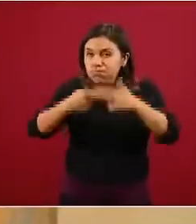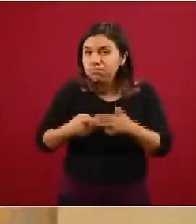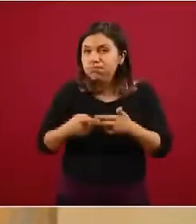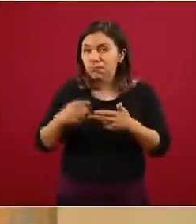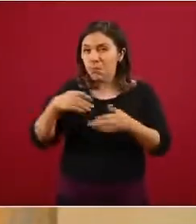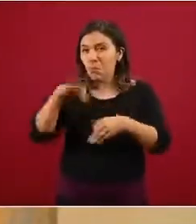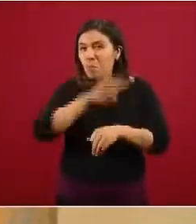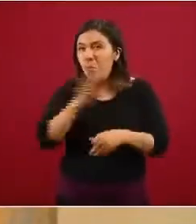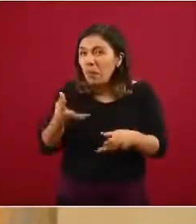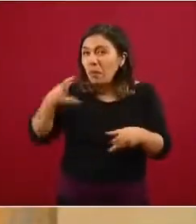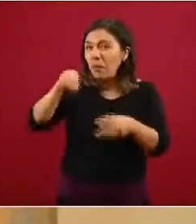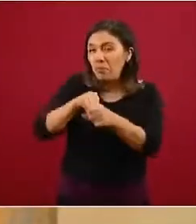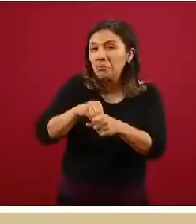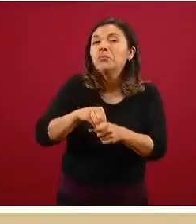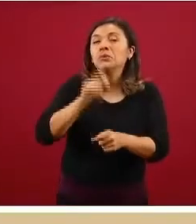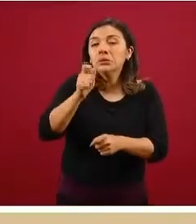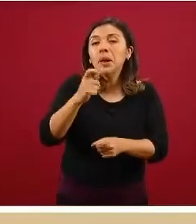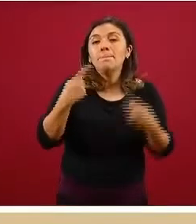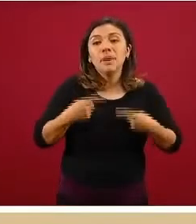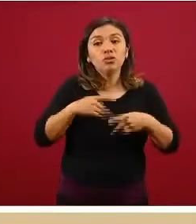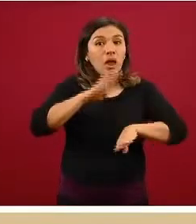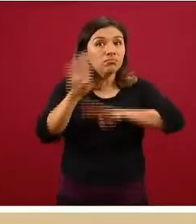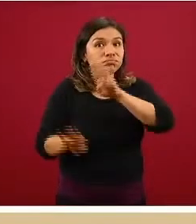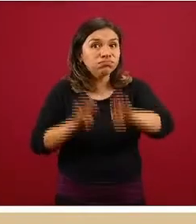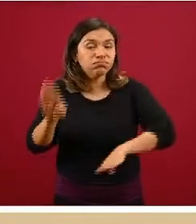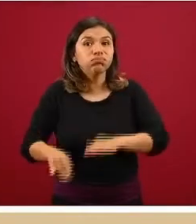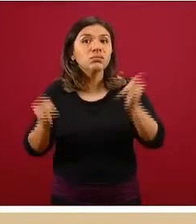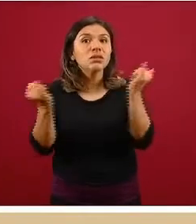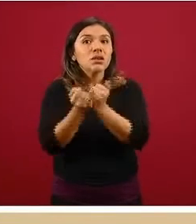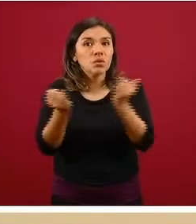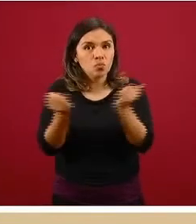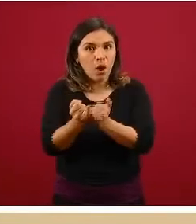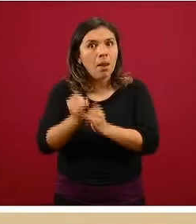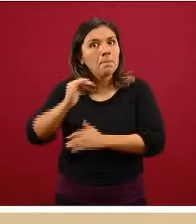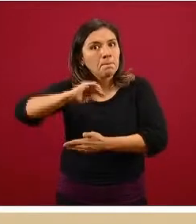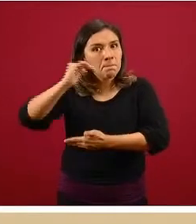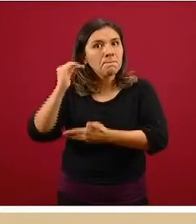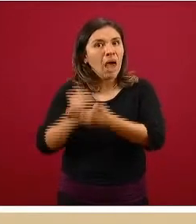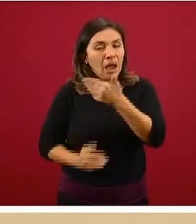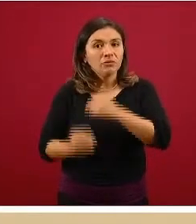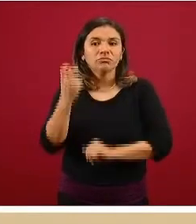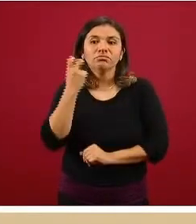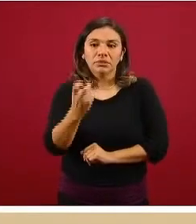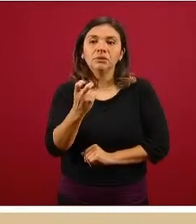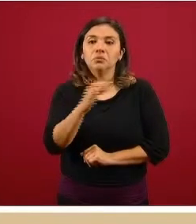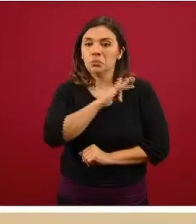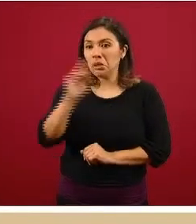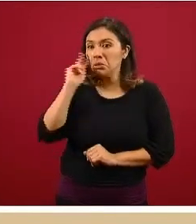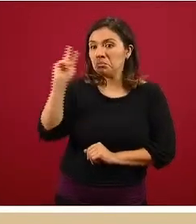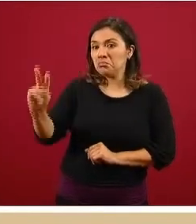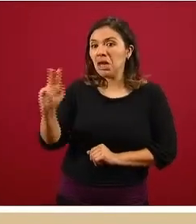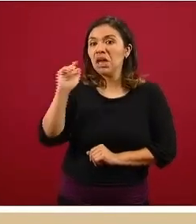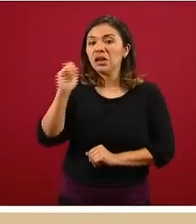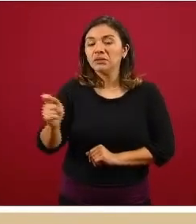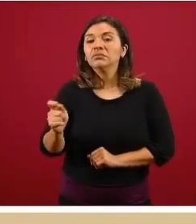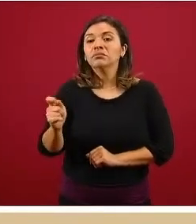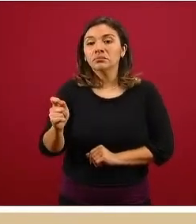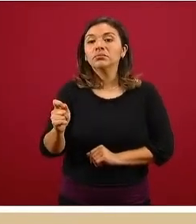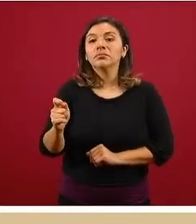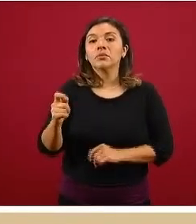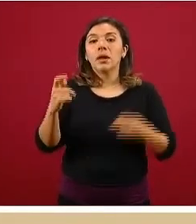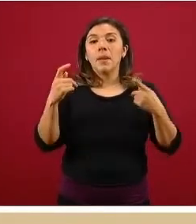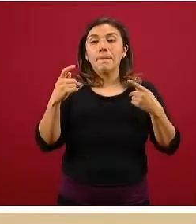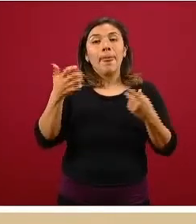estimados y de las defunciones, que por lo que nos podemos observar que la